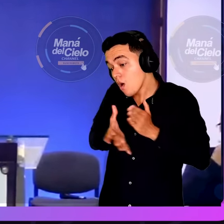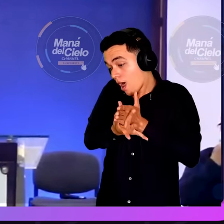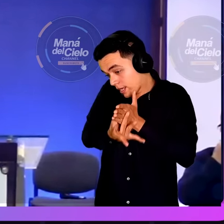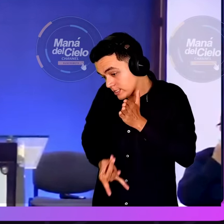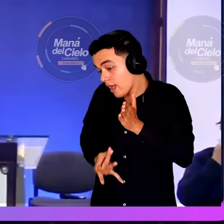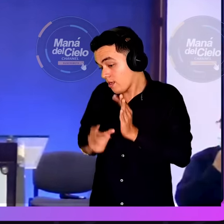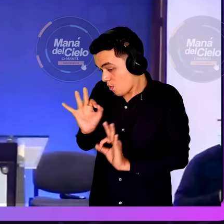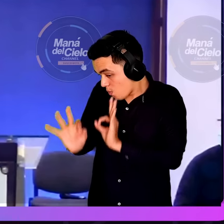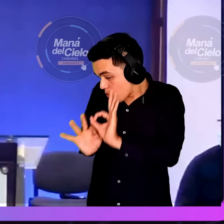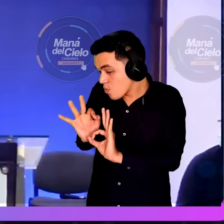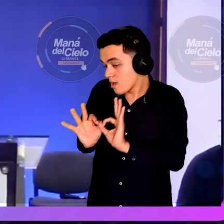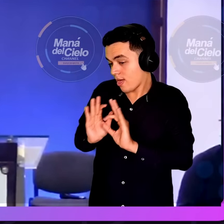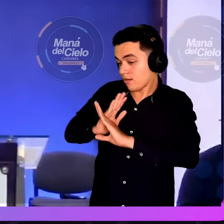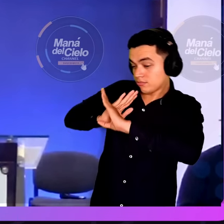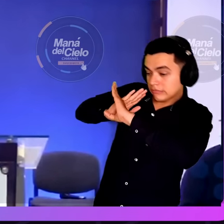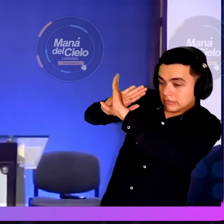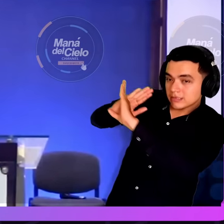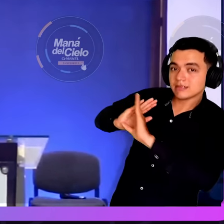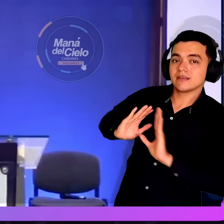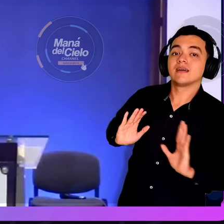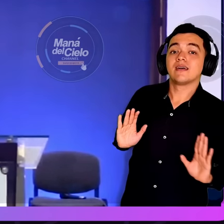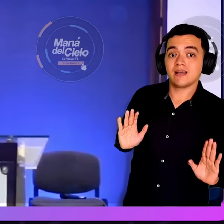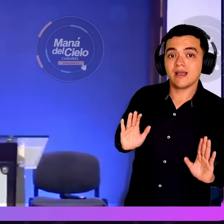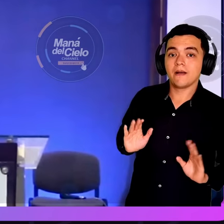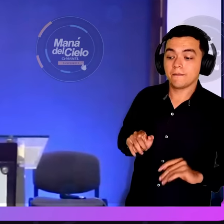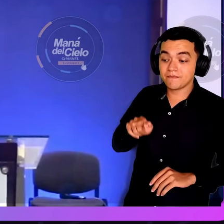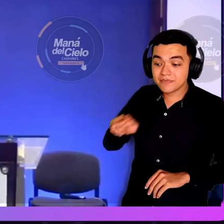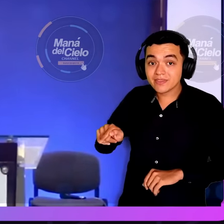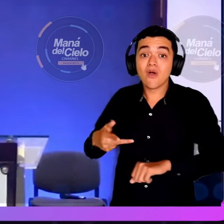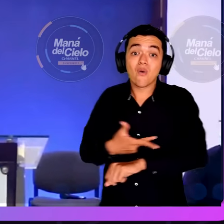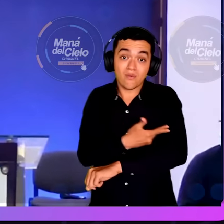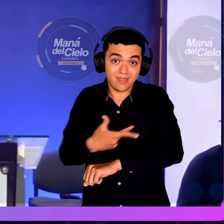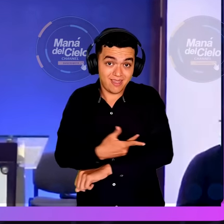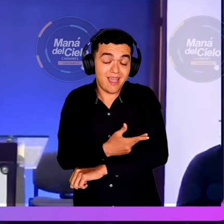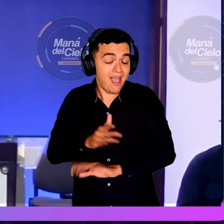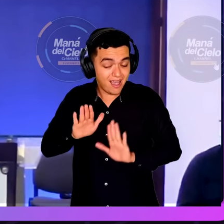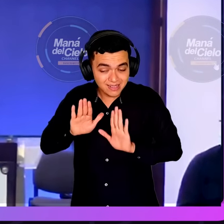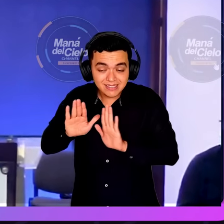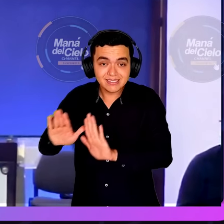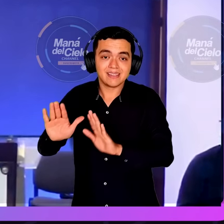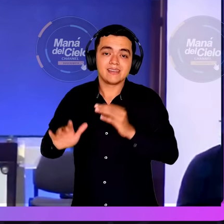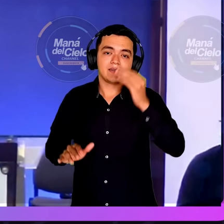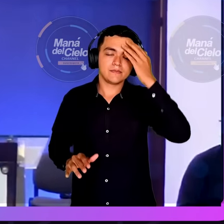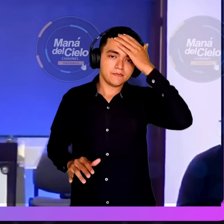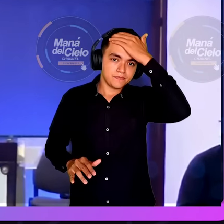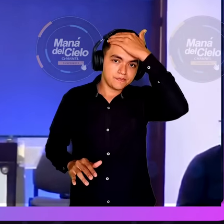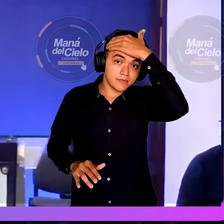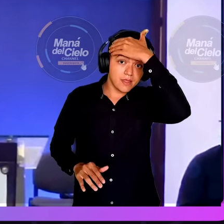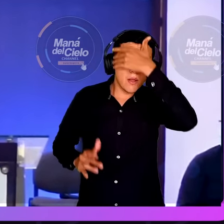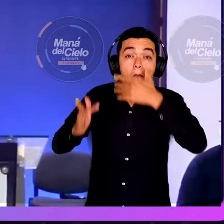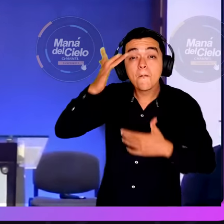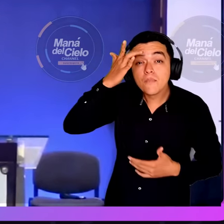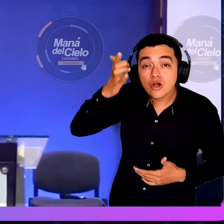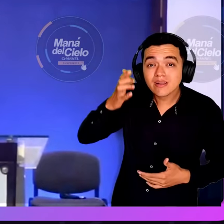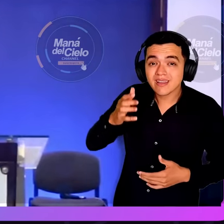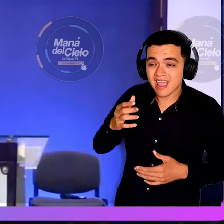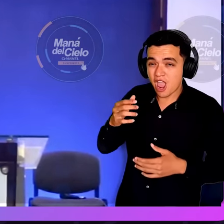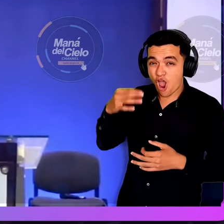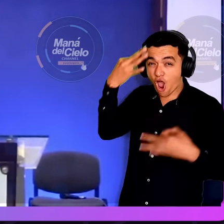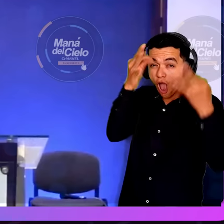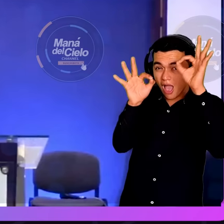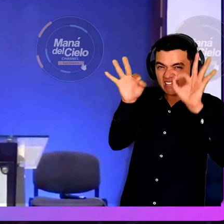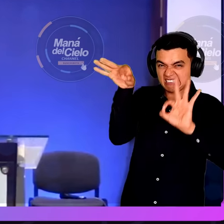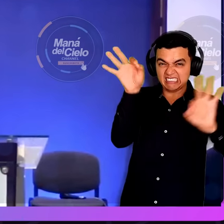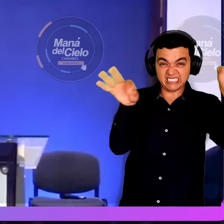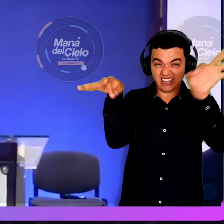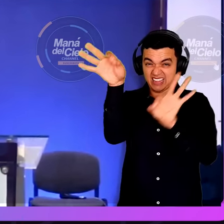mosca cuando te huela y no huela aceite, entonces se va y atrae otras. Y entonces cuando atrae esas otras moscas, todas se vienen